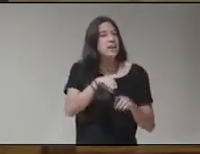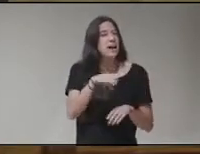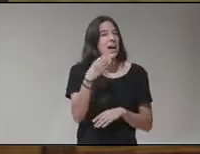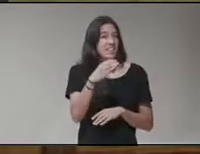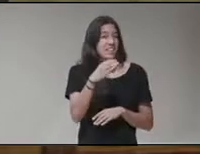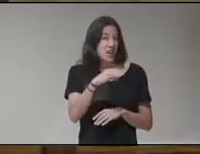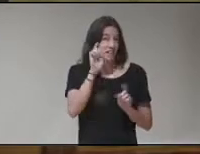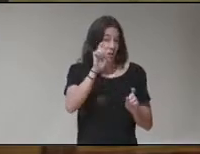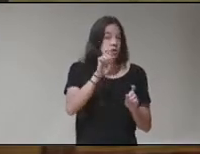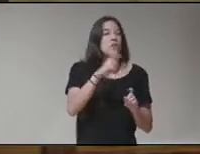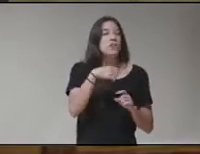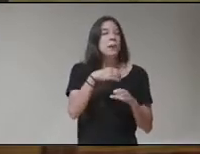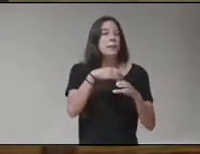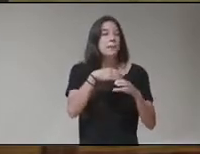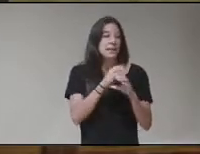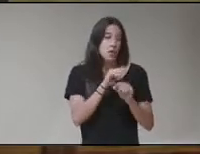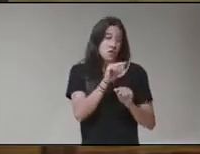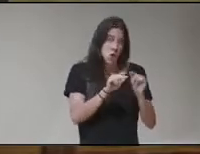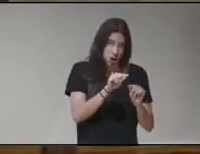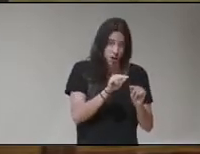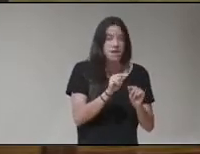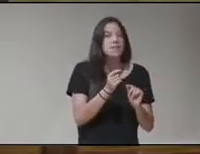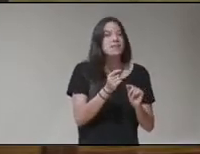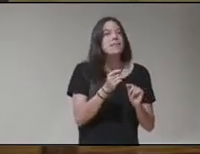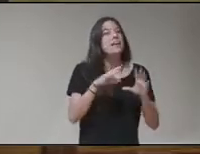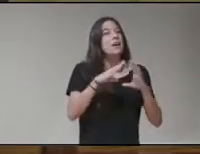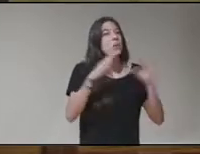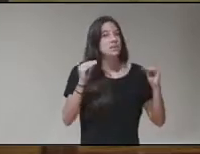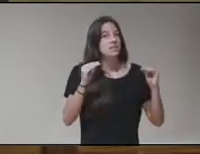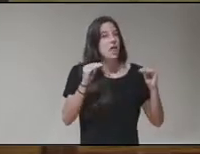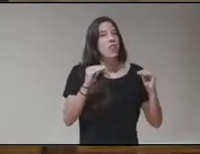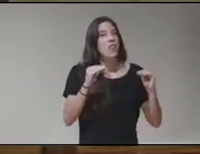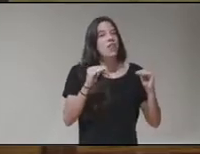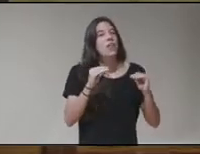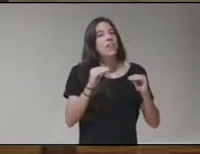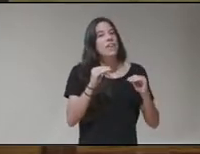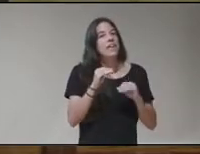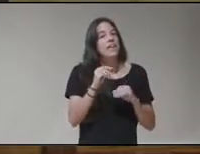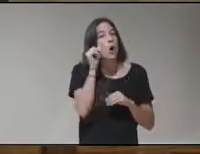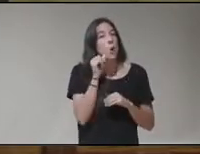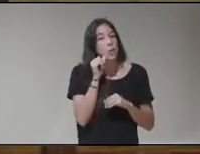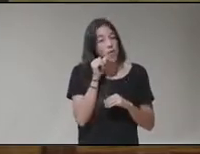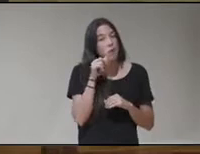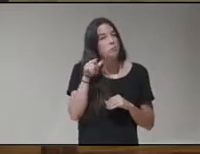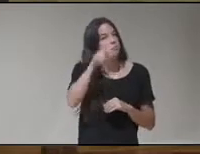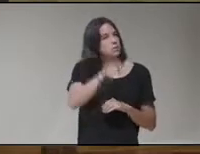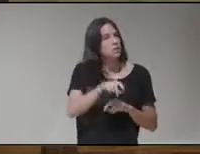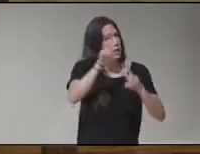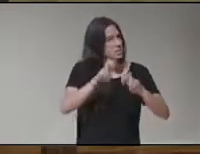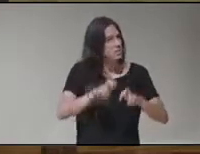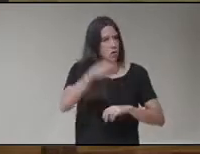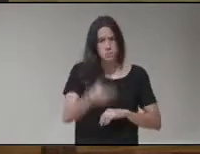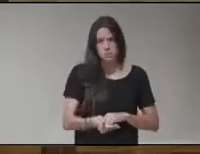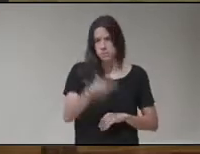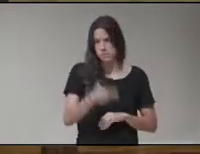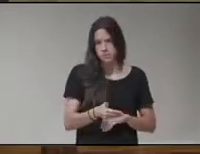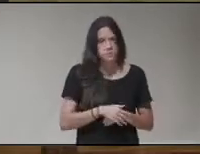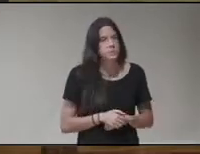en la Facultad de Medicina de la Universidad de Oviedo, y es un gran investigador aparte de todo